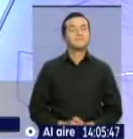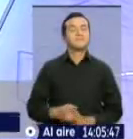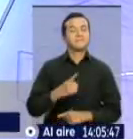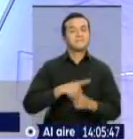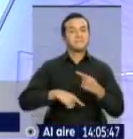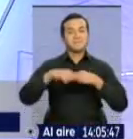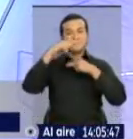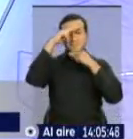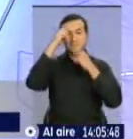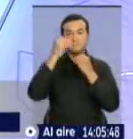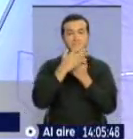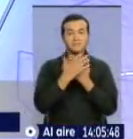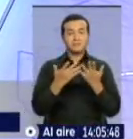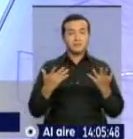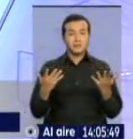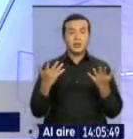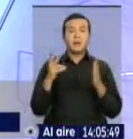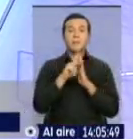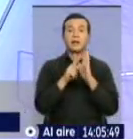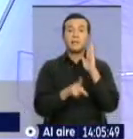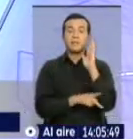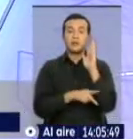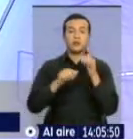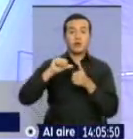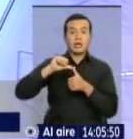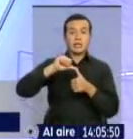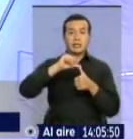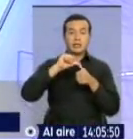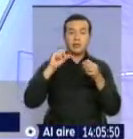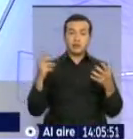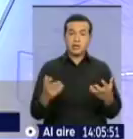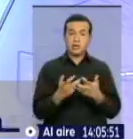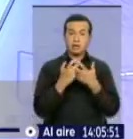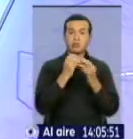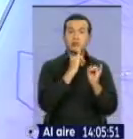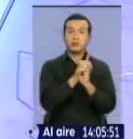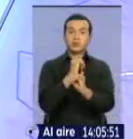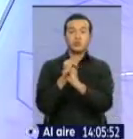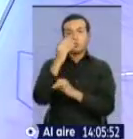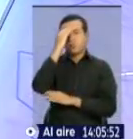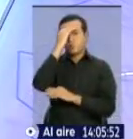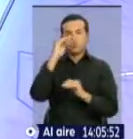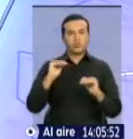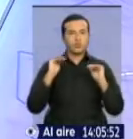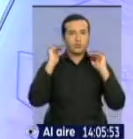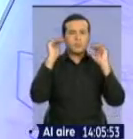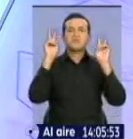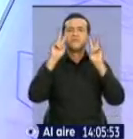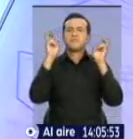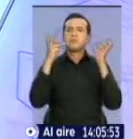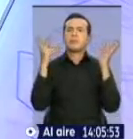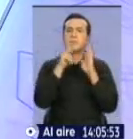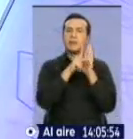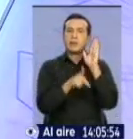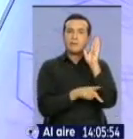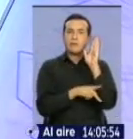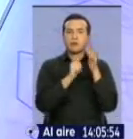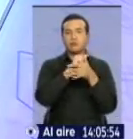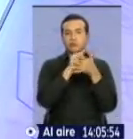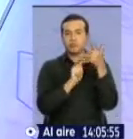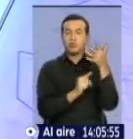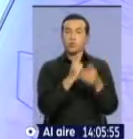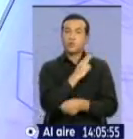de regreso con más noticias. Les contamos que el Parlamento Andino contará con aliados en las instituciones de educación superior. Se trata de los parlamentos politécnicos